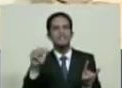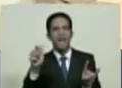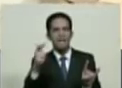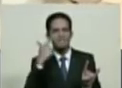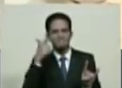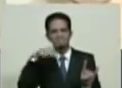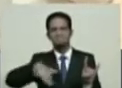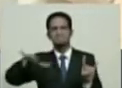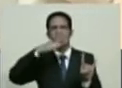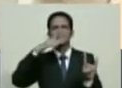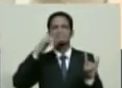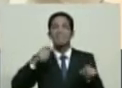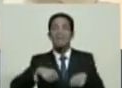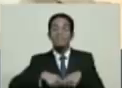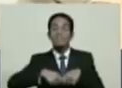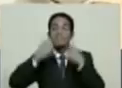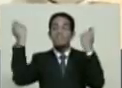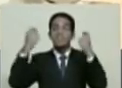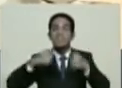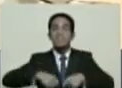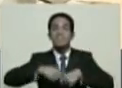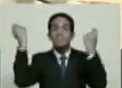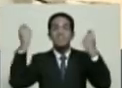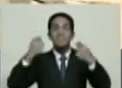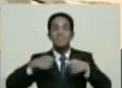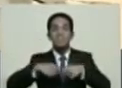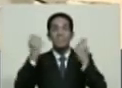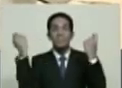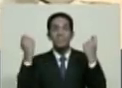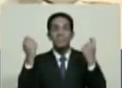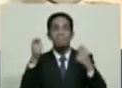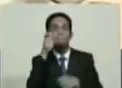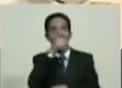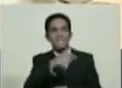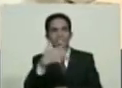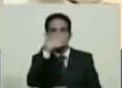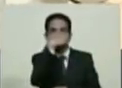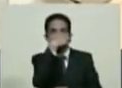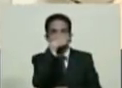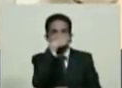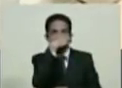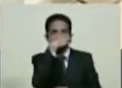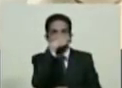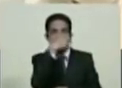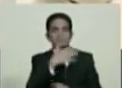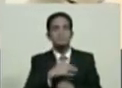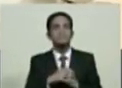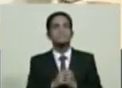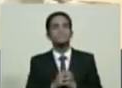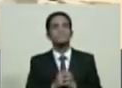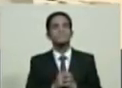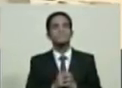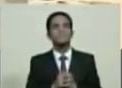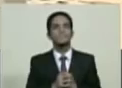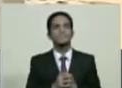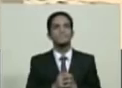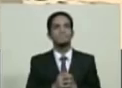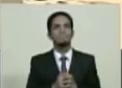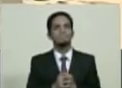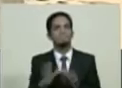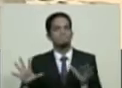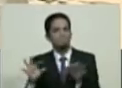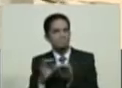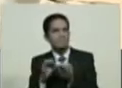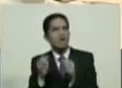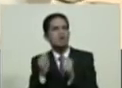ha sido saboteada por bandas delincuenciales inescrupulosas en articulación con